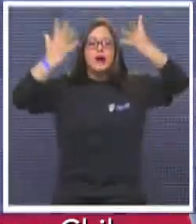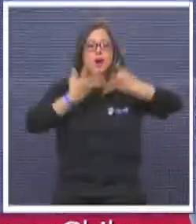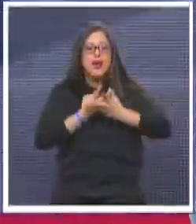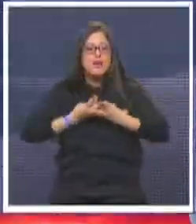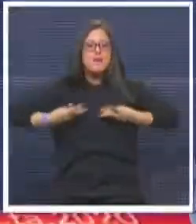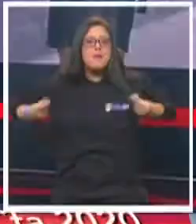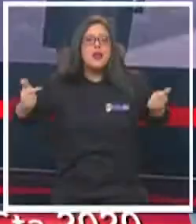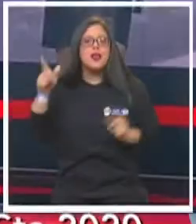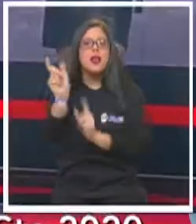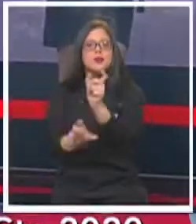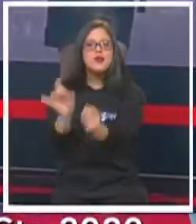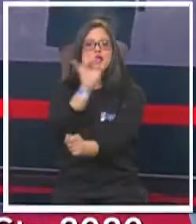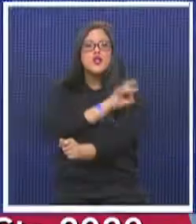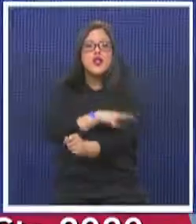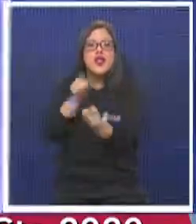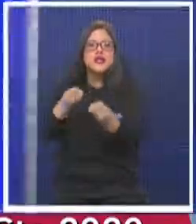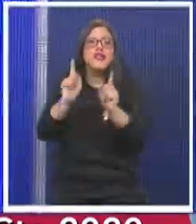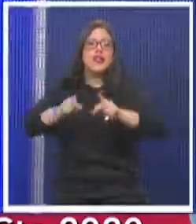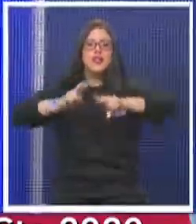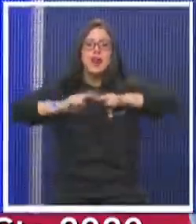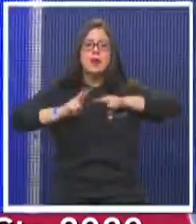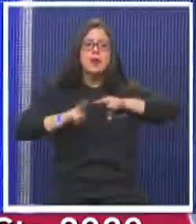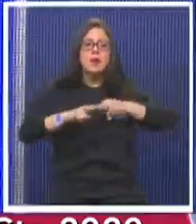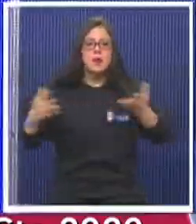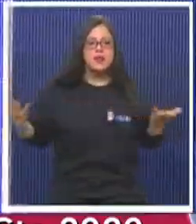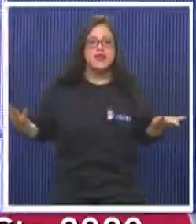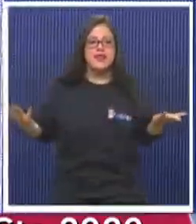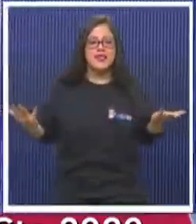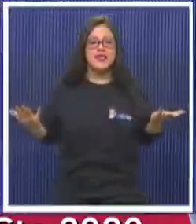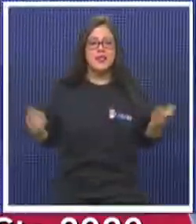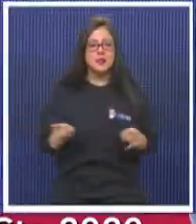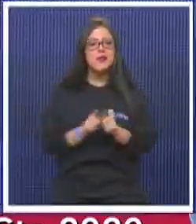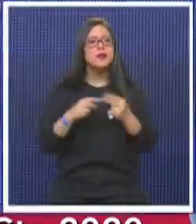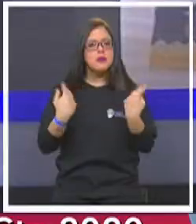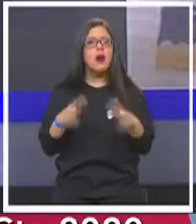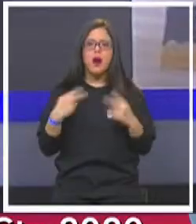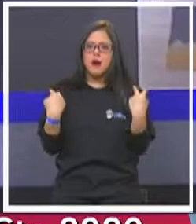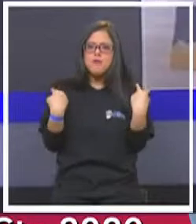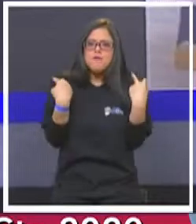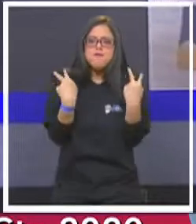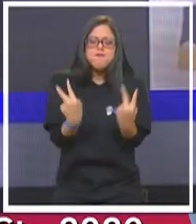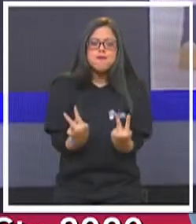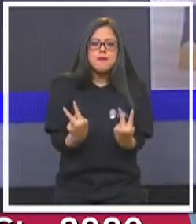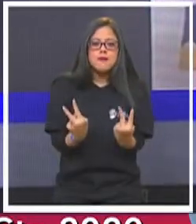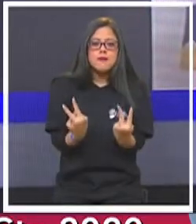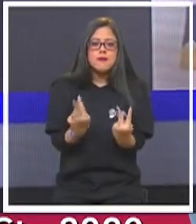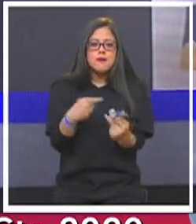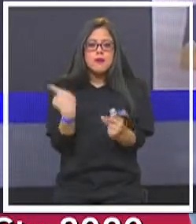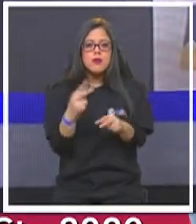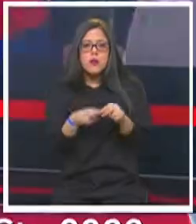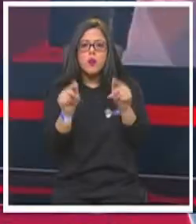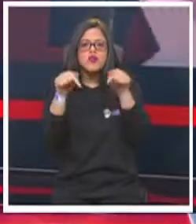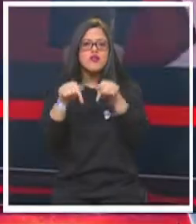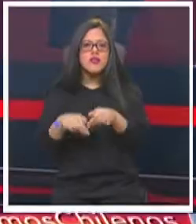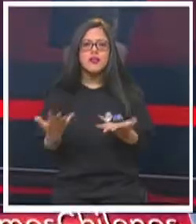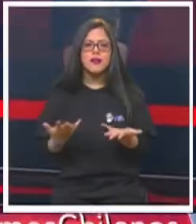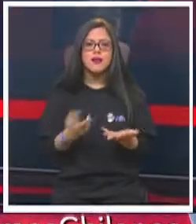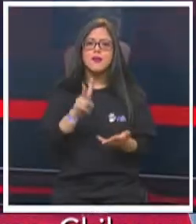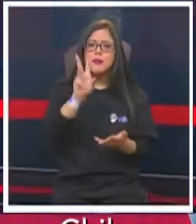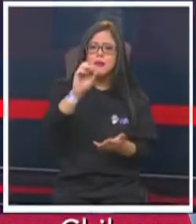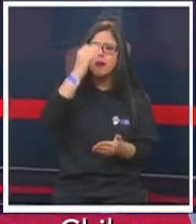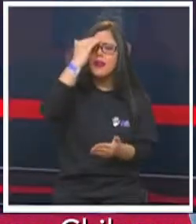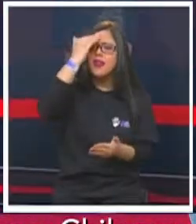de Chile. Eso es lo que tenemos que hacer. Oye, hay que ser muy valiente para hacer lo que nosotros hicimos. En 20 días